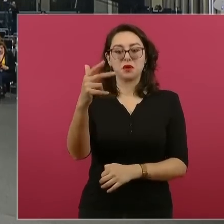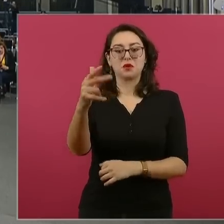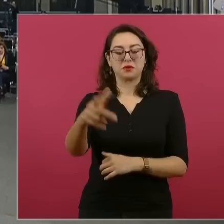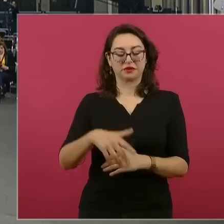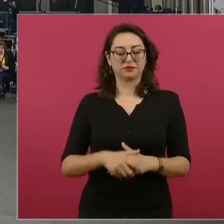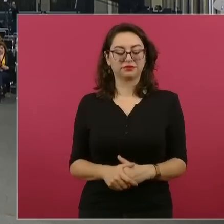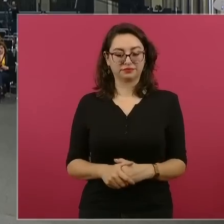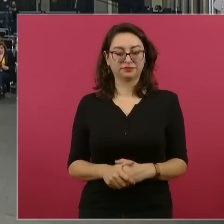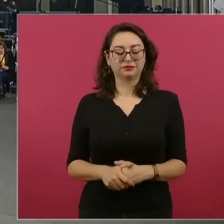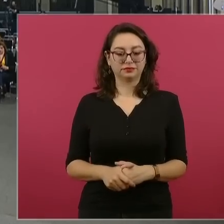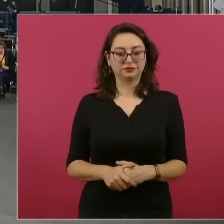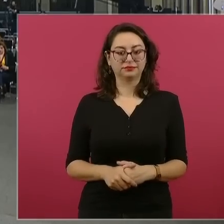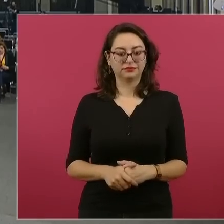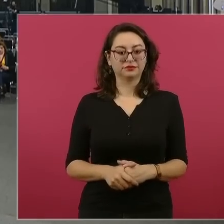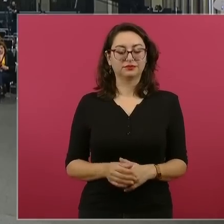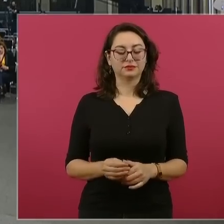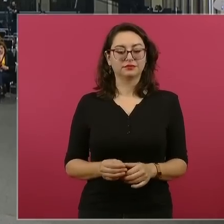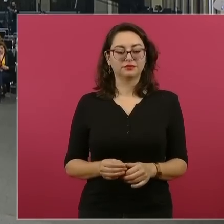porque